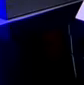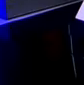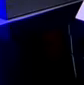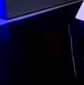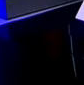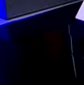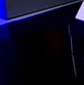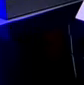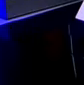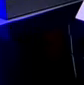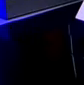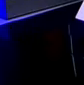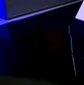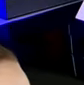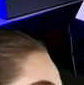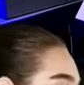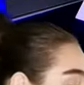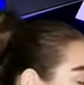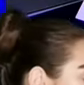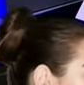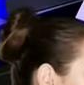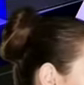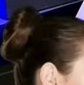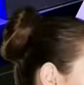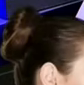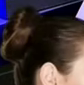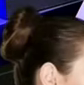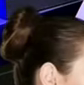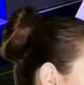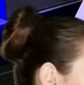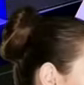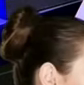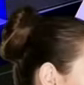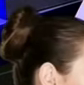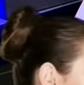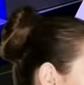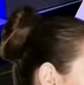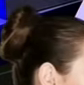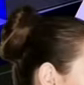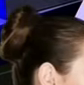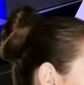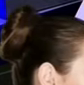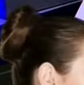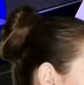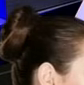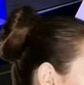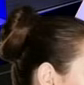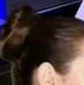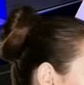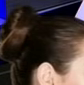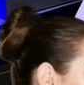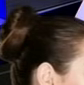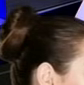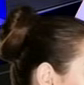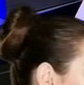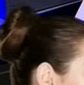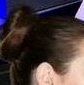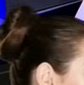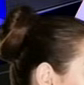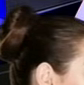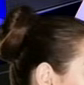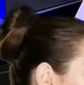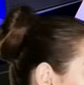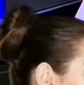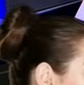Como todos los días, momento de saludar a nuestro querido Adrián, Noticias Tecnológicas. A ver, ¿qué novedades nos tienes? ¿Cómo estás, Adrián? ¿Cómo